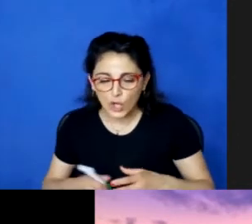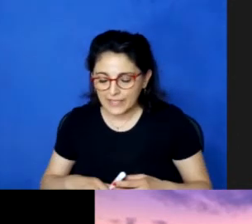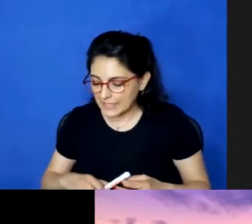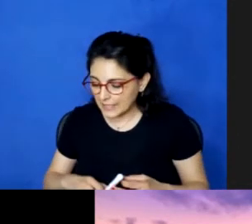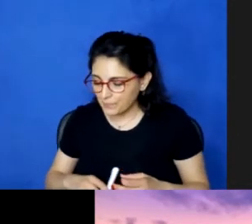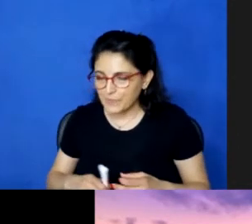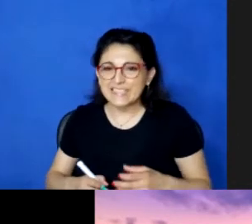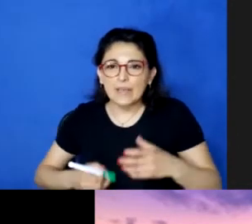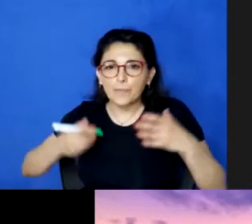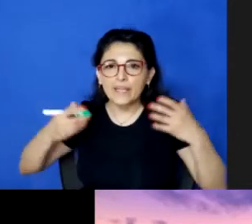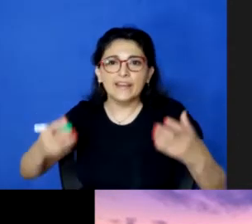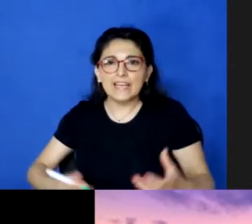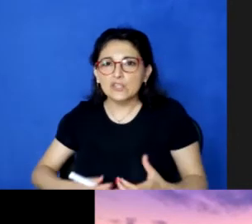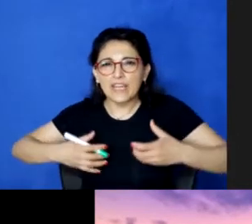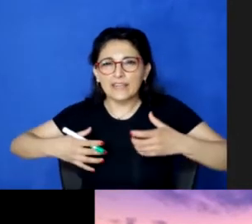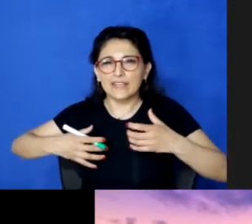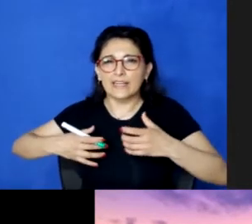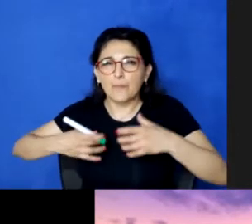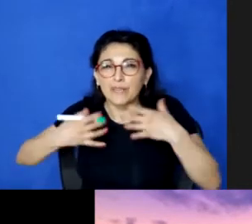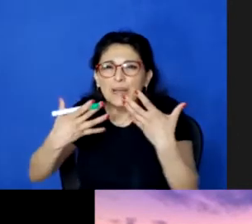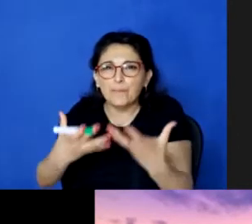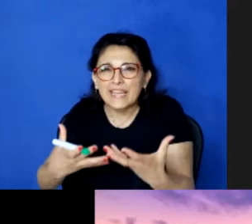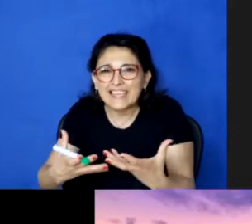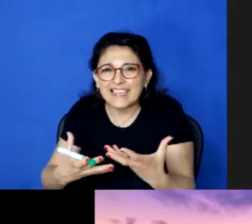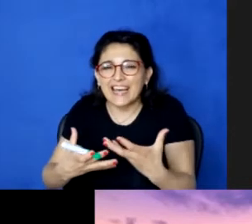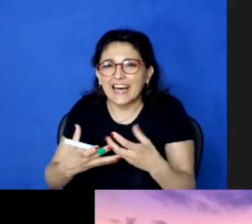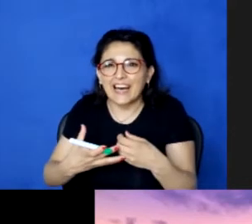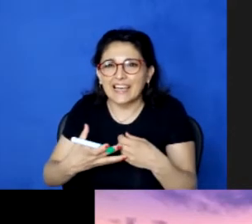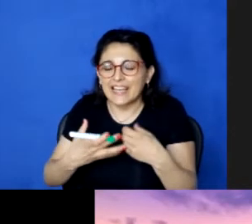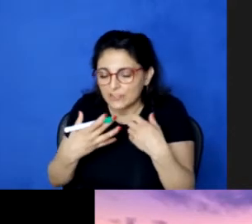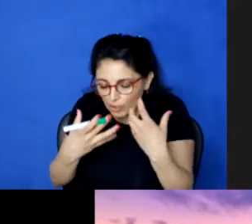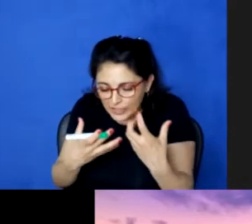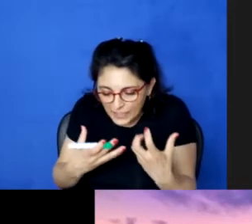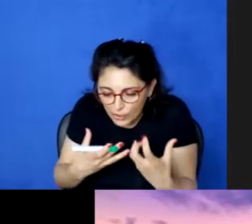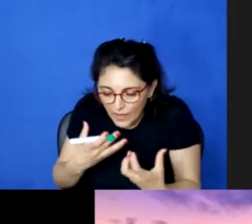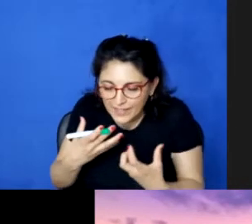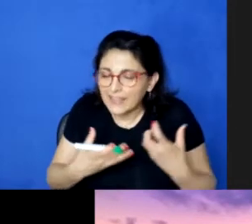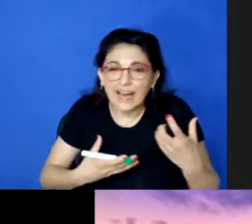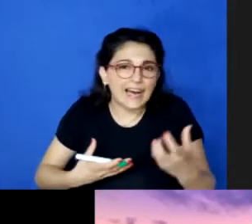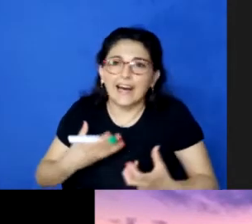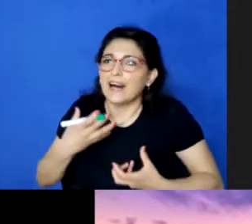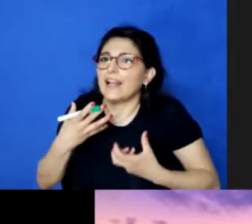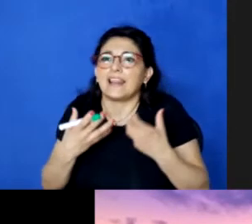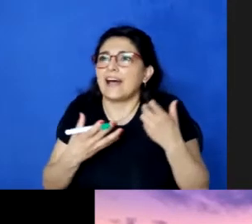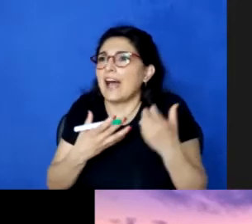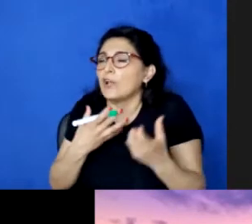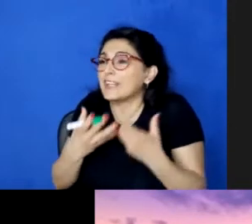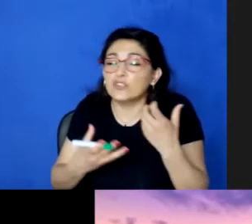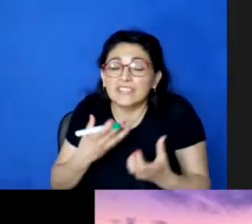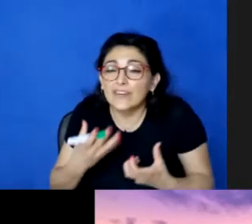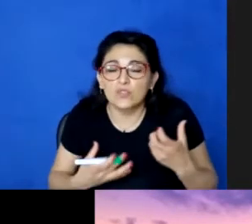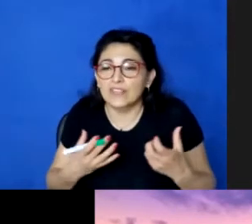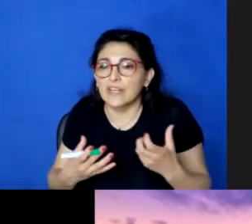1.5 metros, y siempre eso de ponerle pilas a la historia, ¿no? A lo